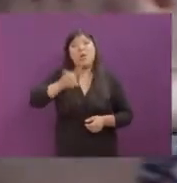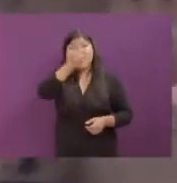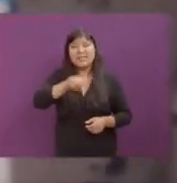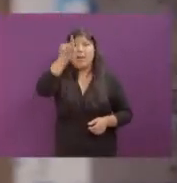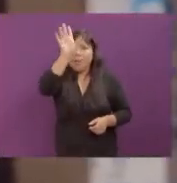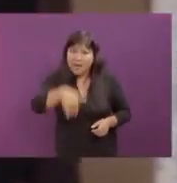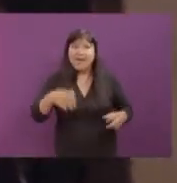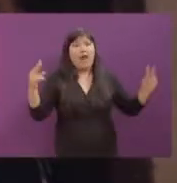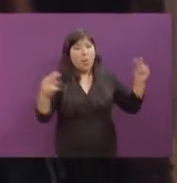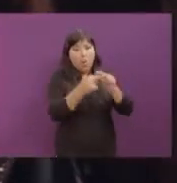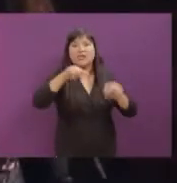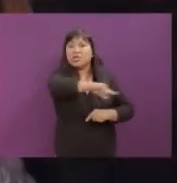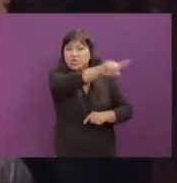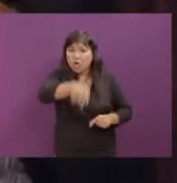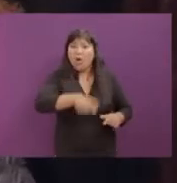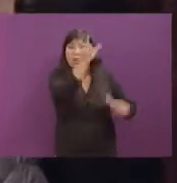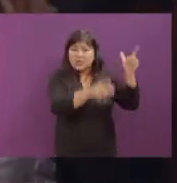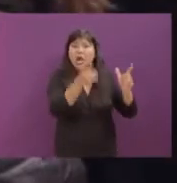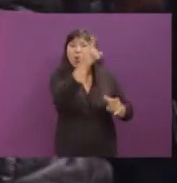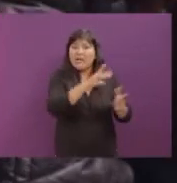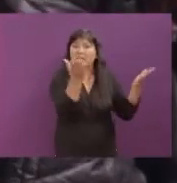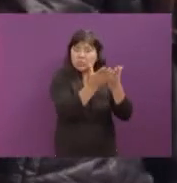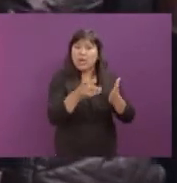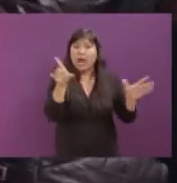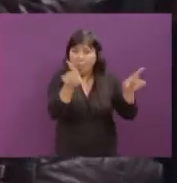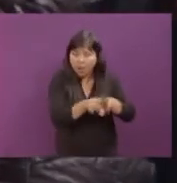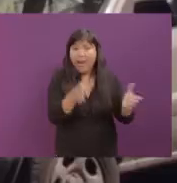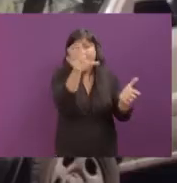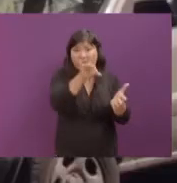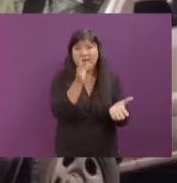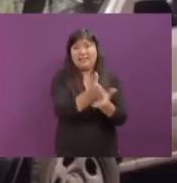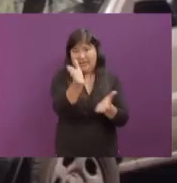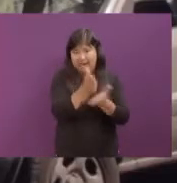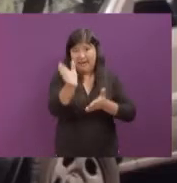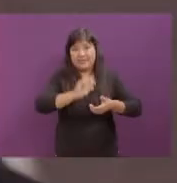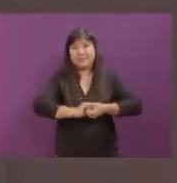al encuentro de otros que, como vos, eligen seguir.